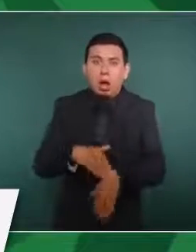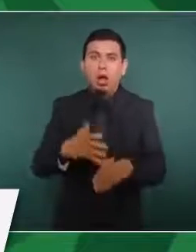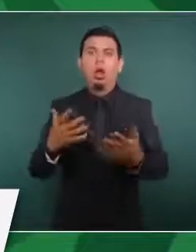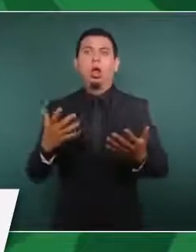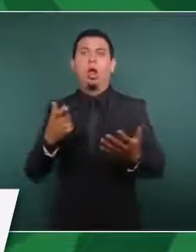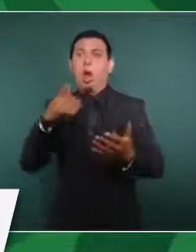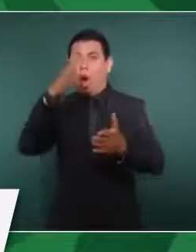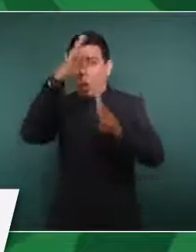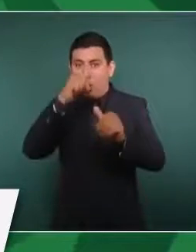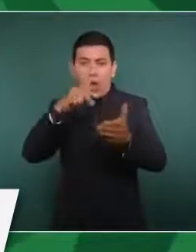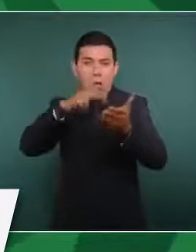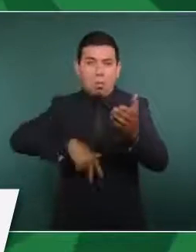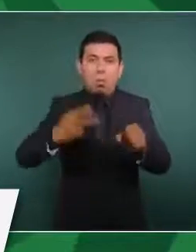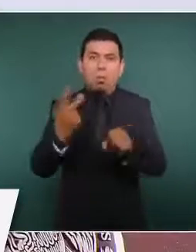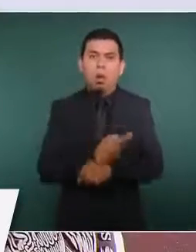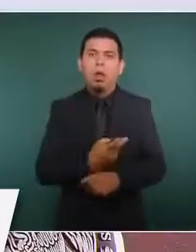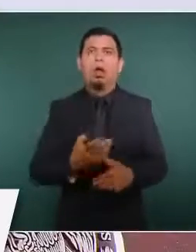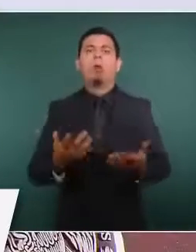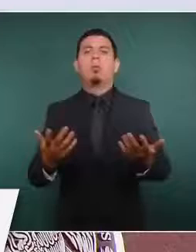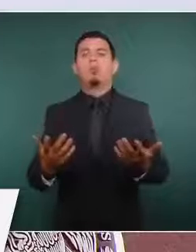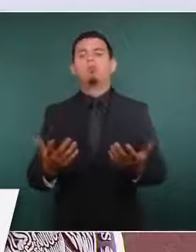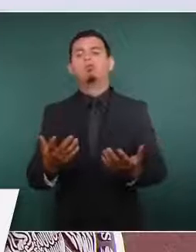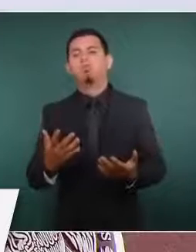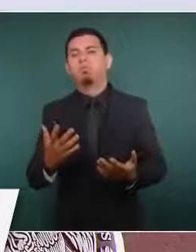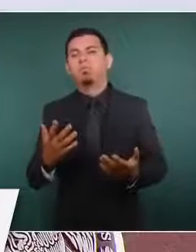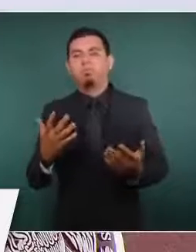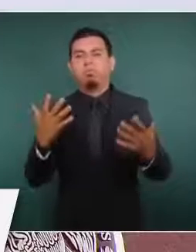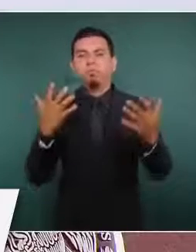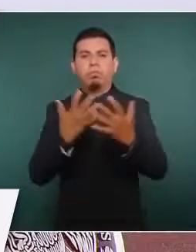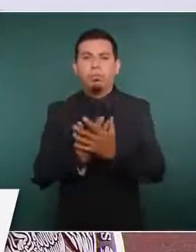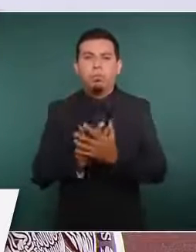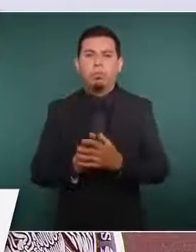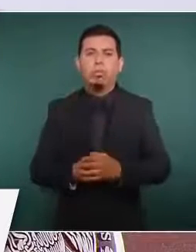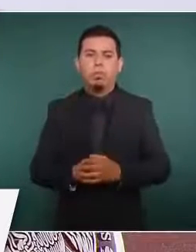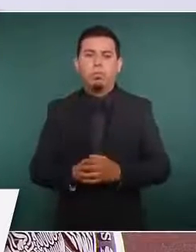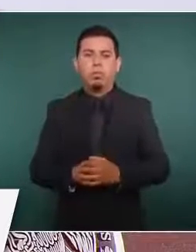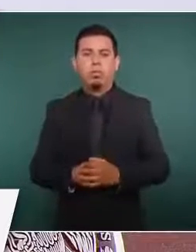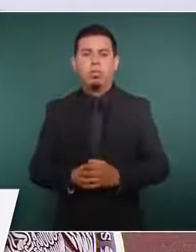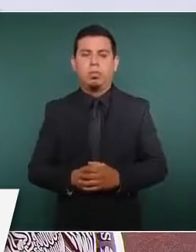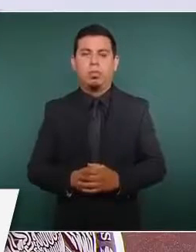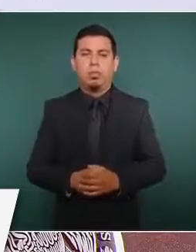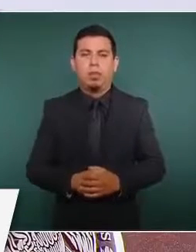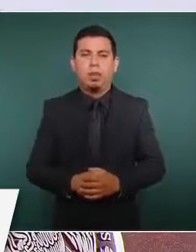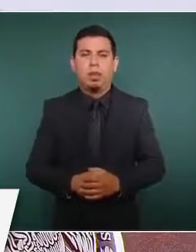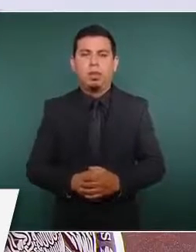este contrato, se dejaron de pagar esas multas